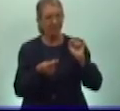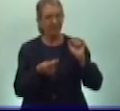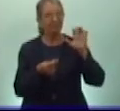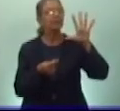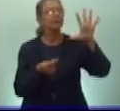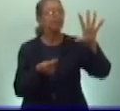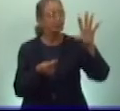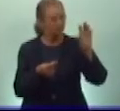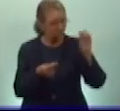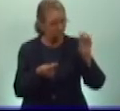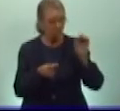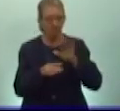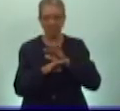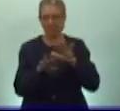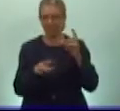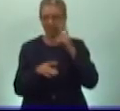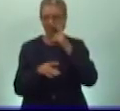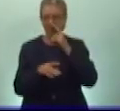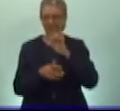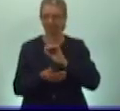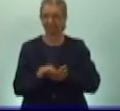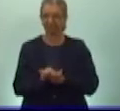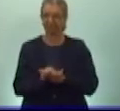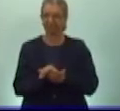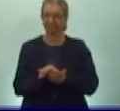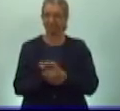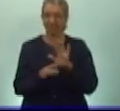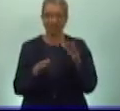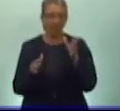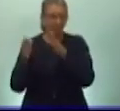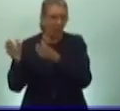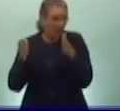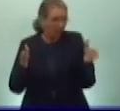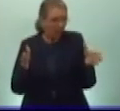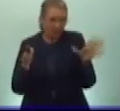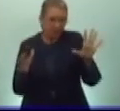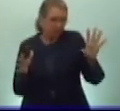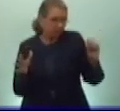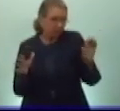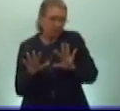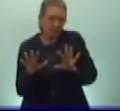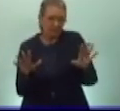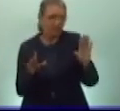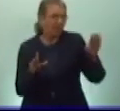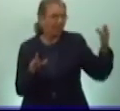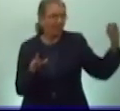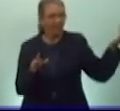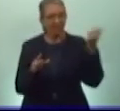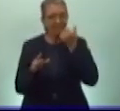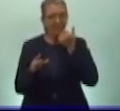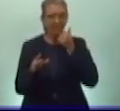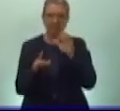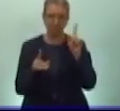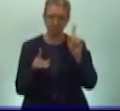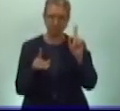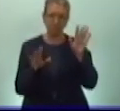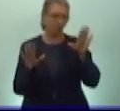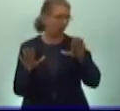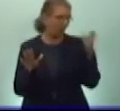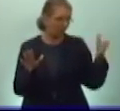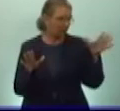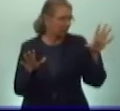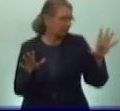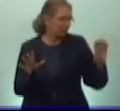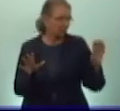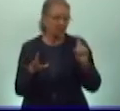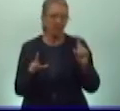45 y 50. ¿Por qué hasta 50? Porque precisamente es la indicación que estamos dando de 0 a 50. ¿Qué observaron